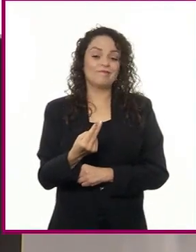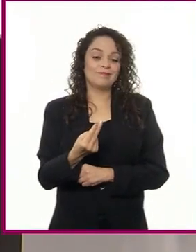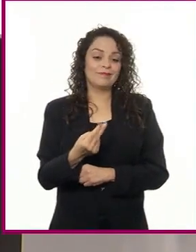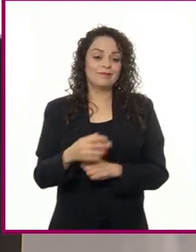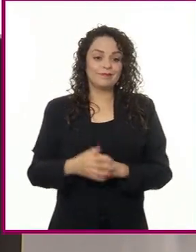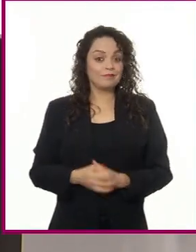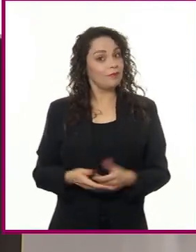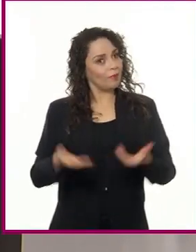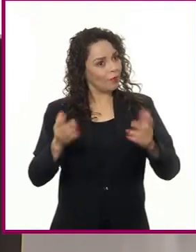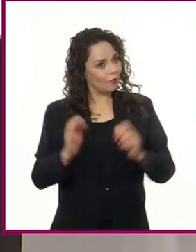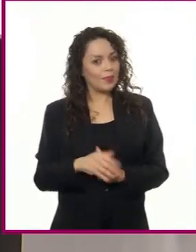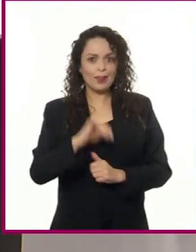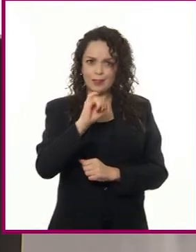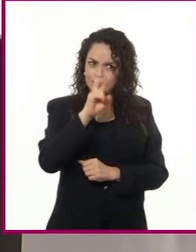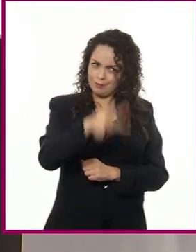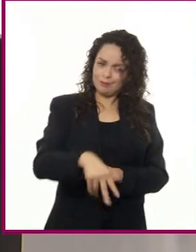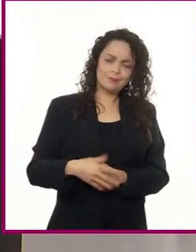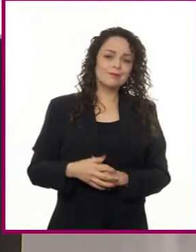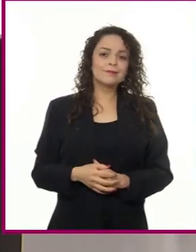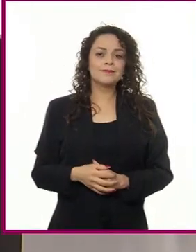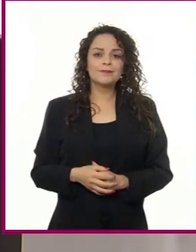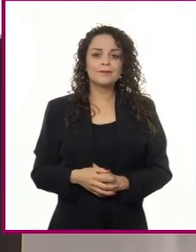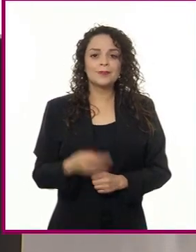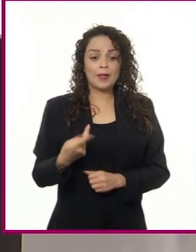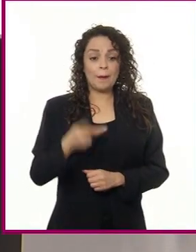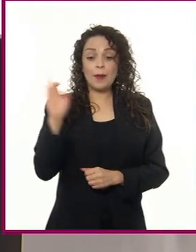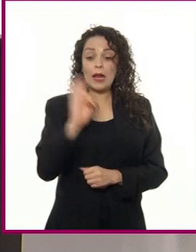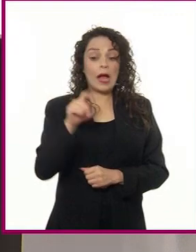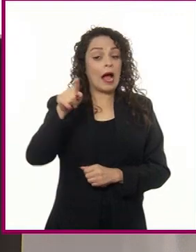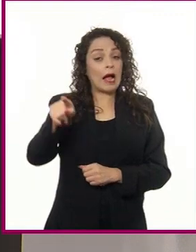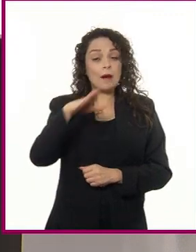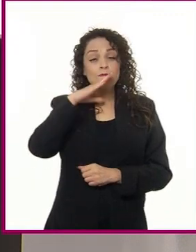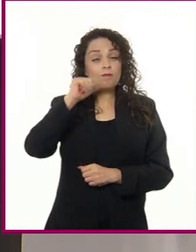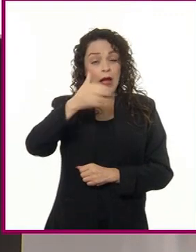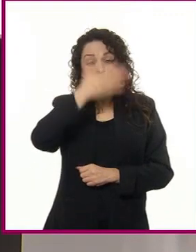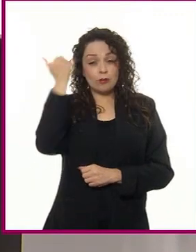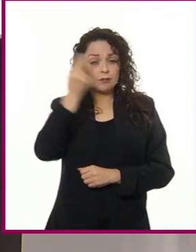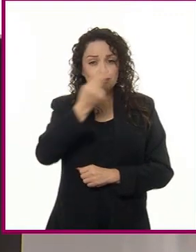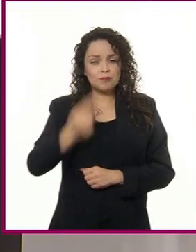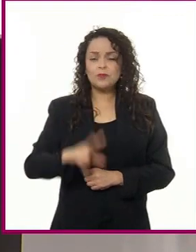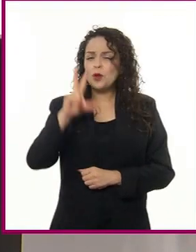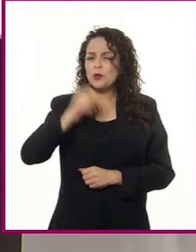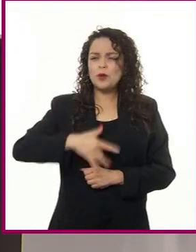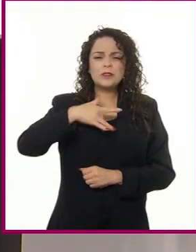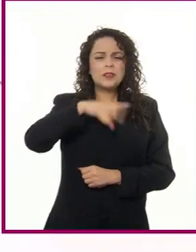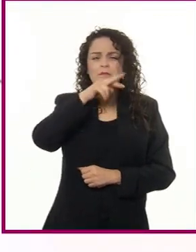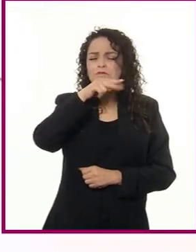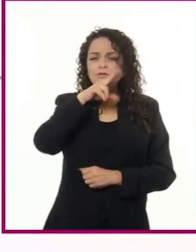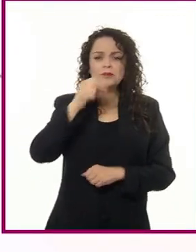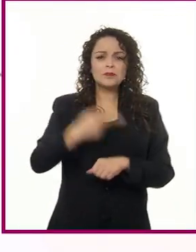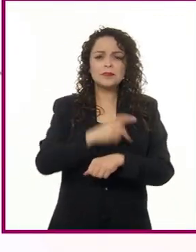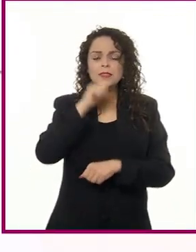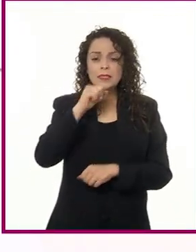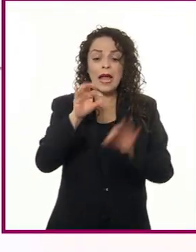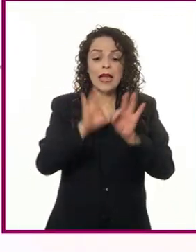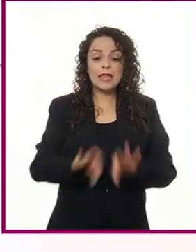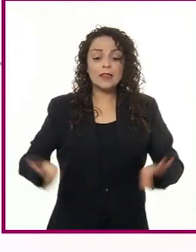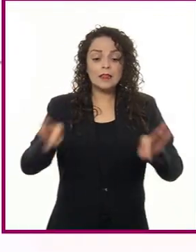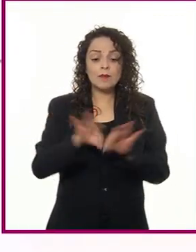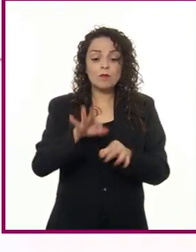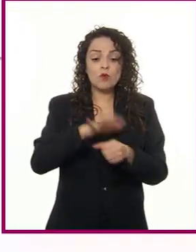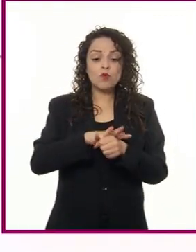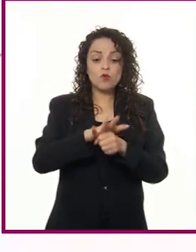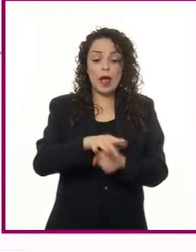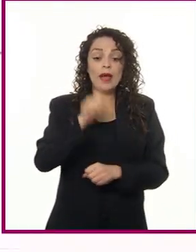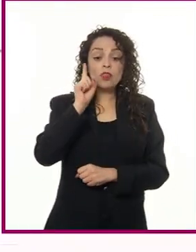No digo. Pero aun cuando no lo fueras, no hay que preocuparse. Lo importante es que